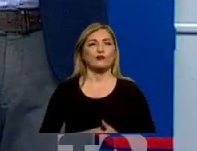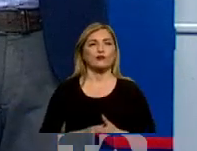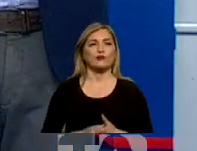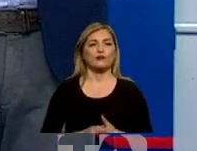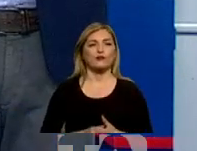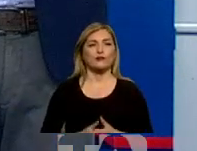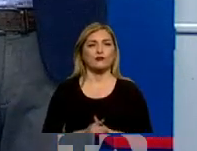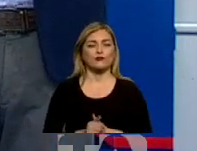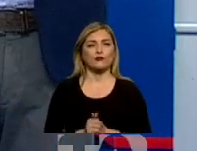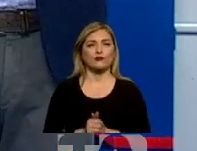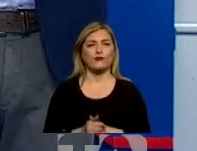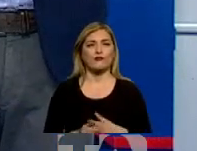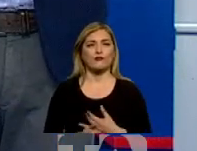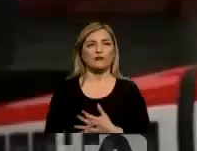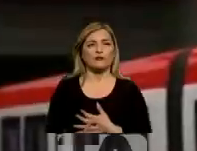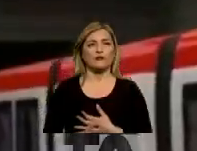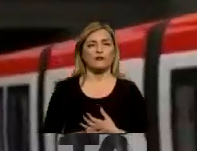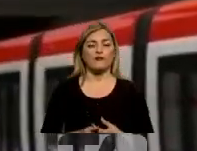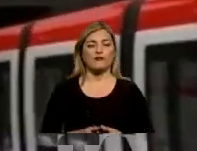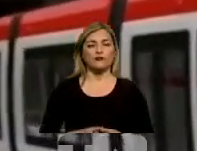de transporte. Veamos la nota.